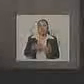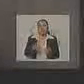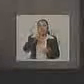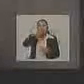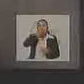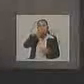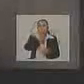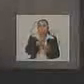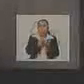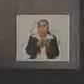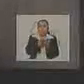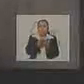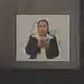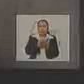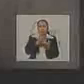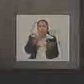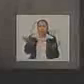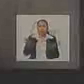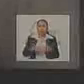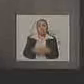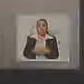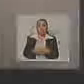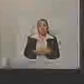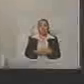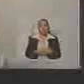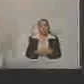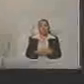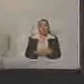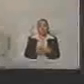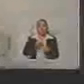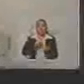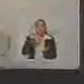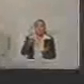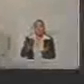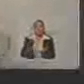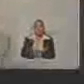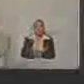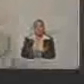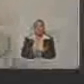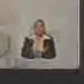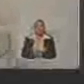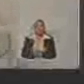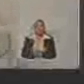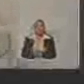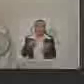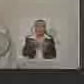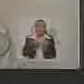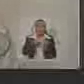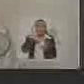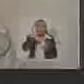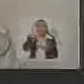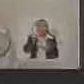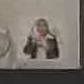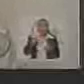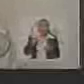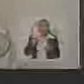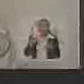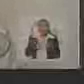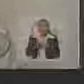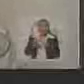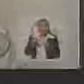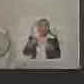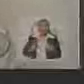Rodríguez Noriega, candidata del Partido Humanista. Adelante. Gracias. Yo, como ustedes, soy vecina de la delegación